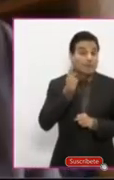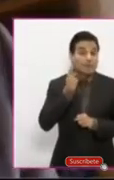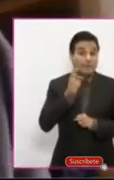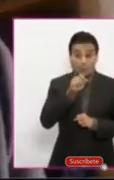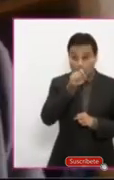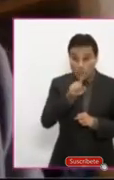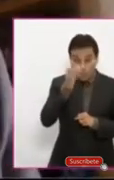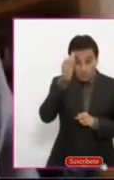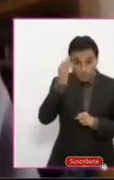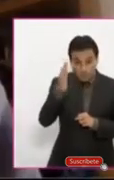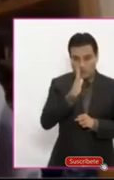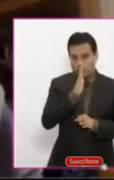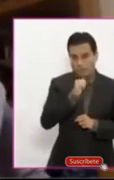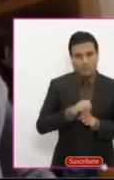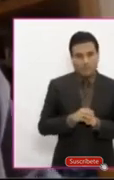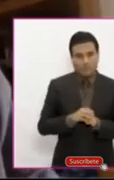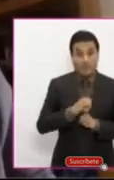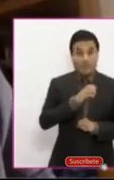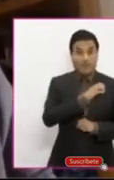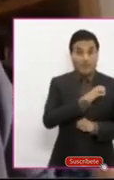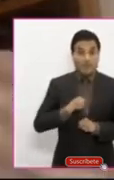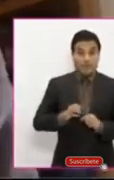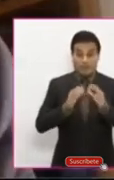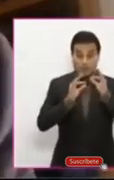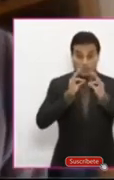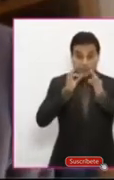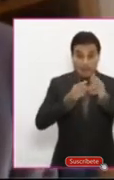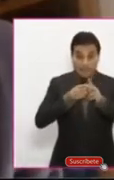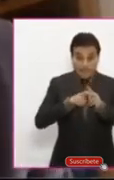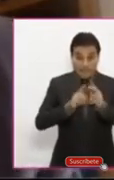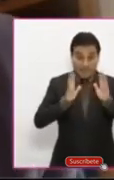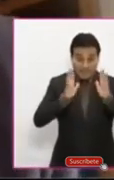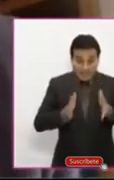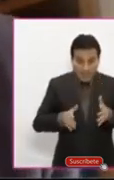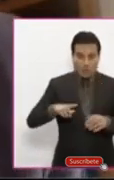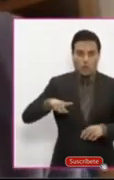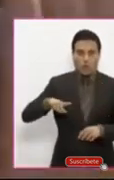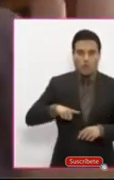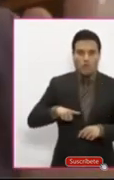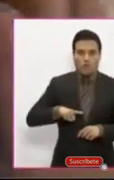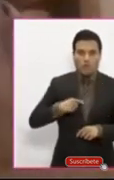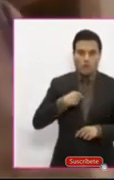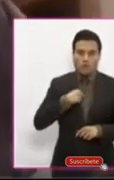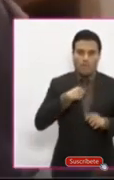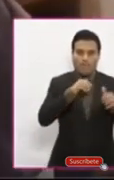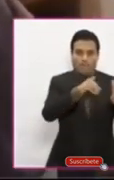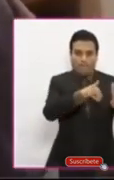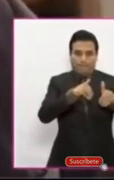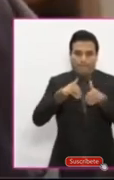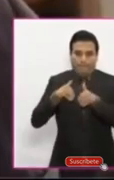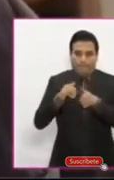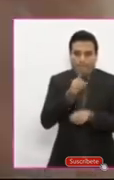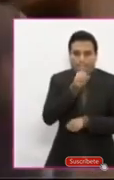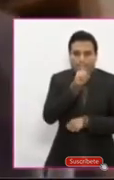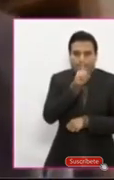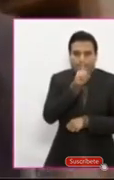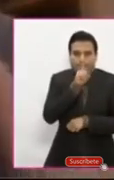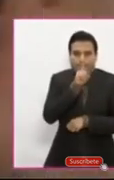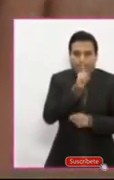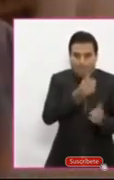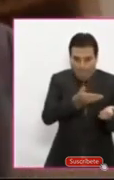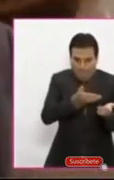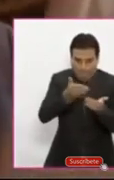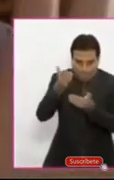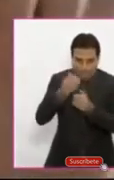los gobernantes deben de dar un paso al lado y la escena pública